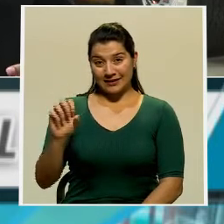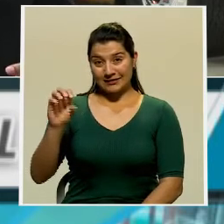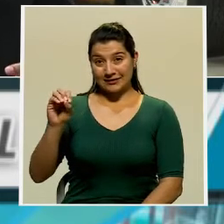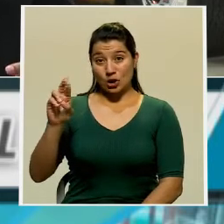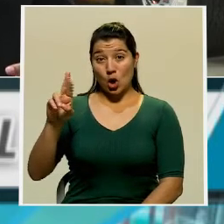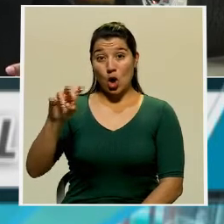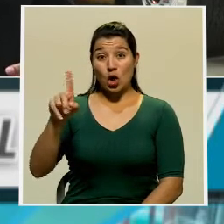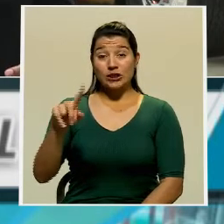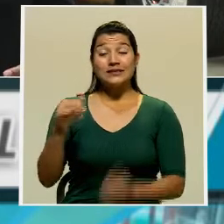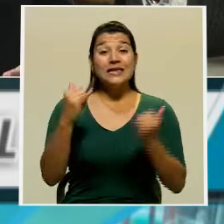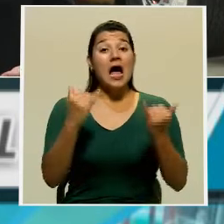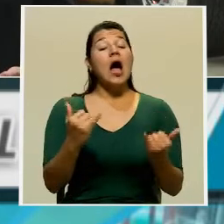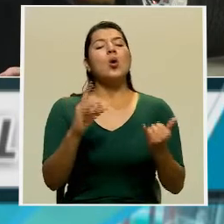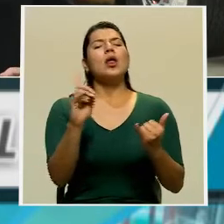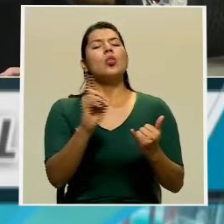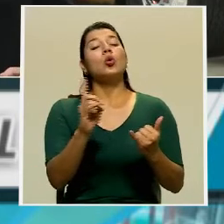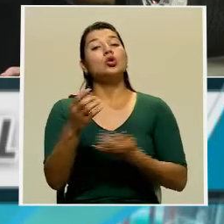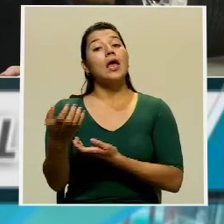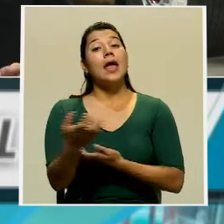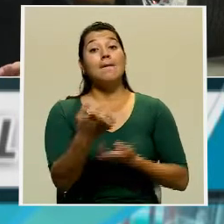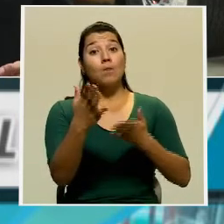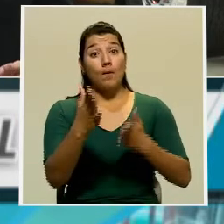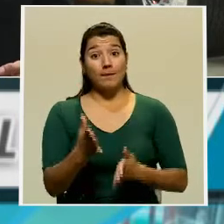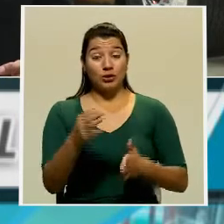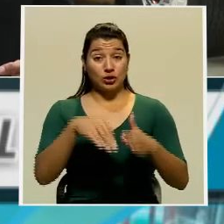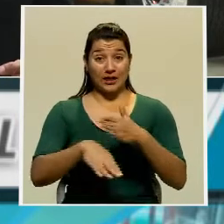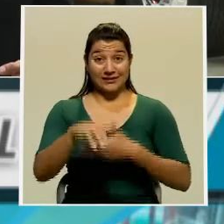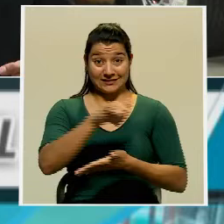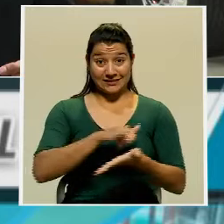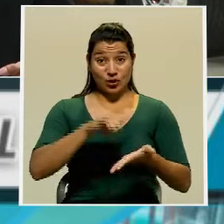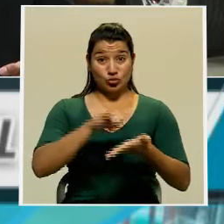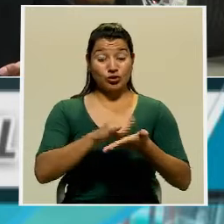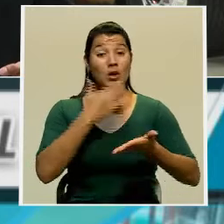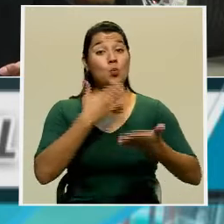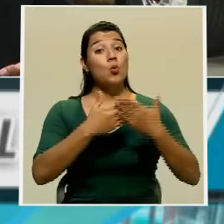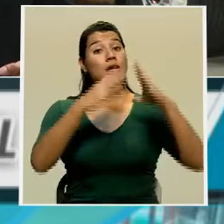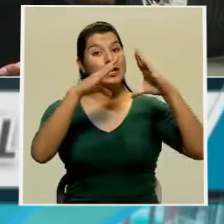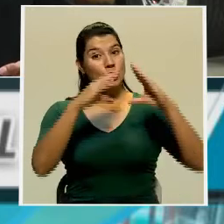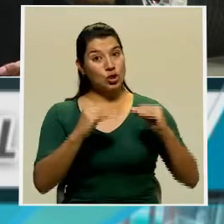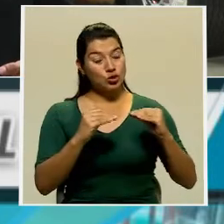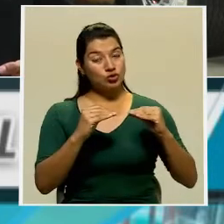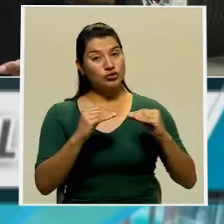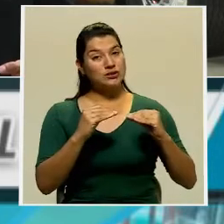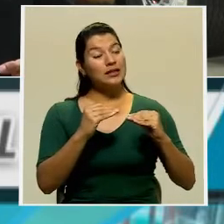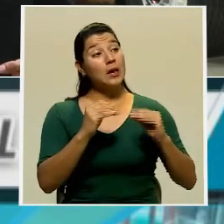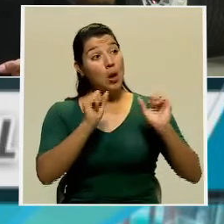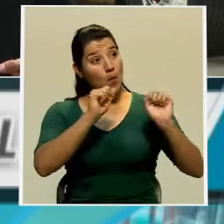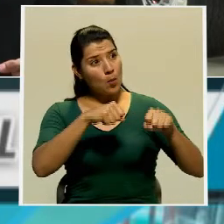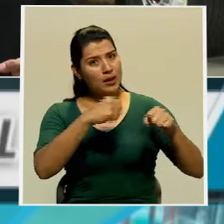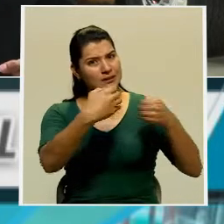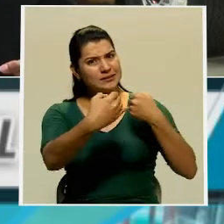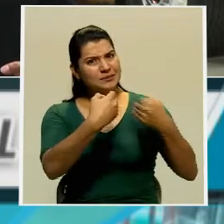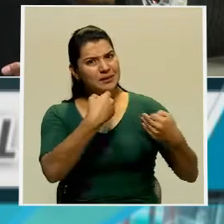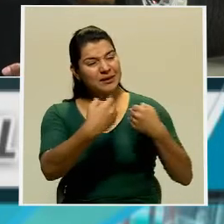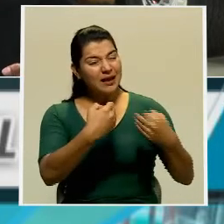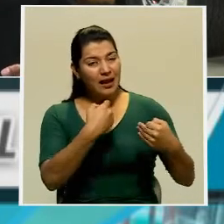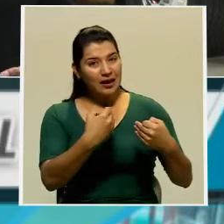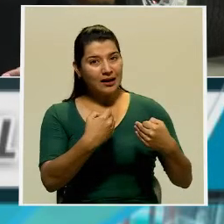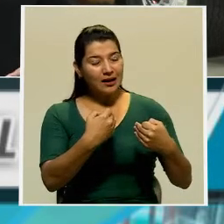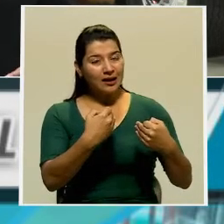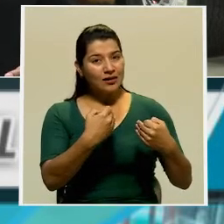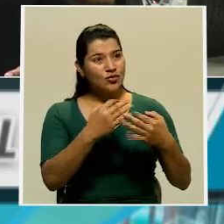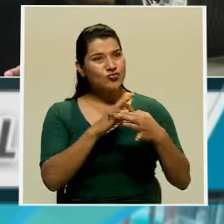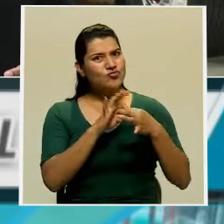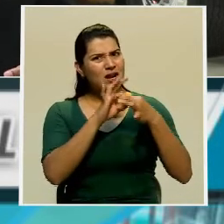de bomberos Metro Norte en San José. Buenas noches, Andrés. ¿Qué explicación tienen allí